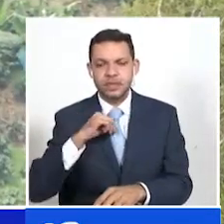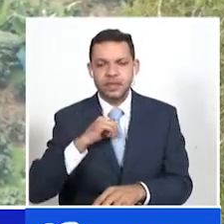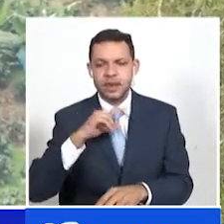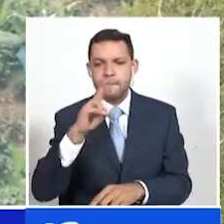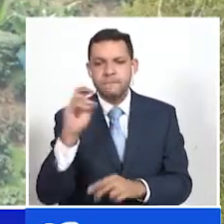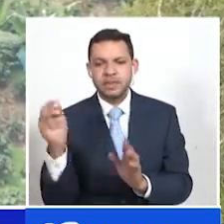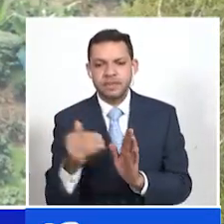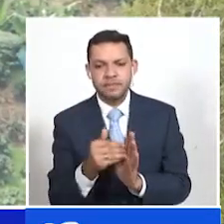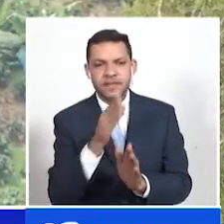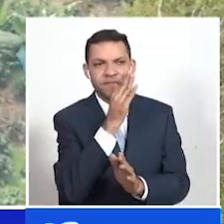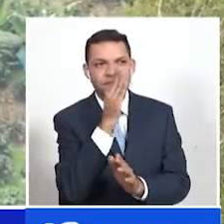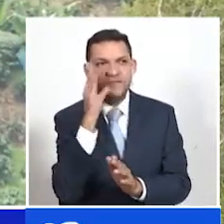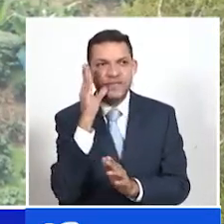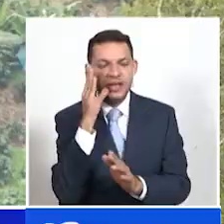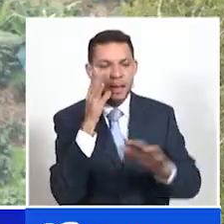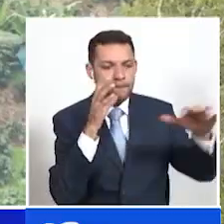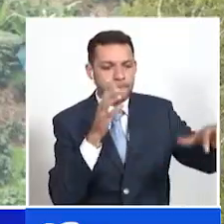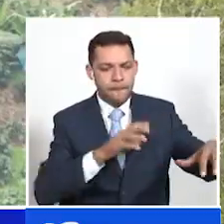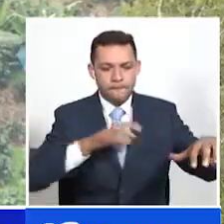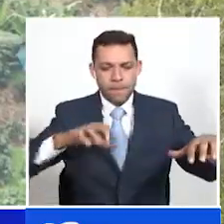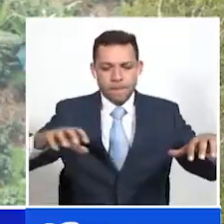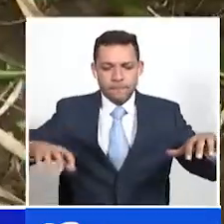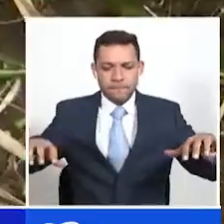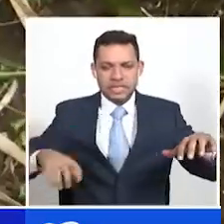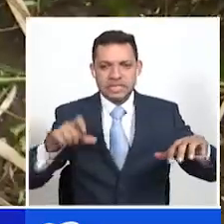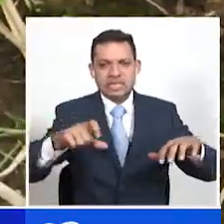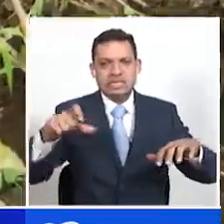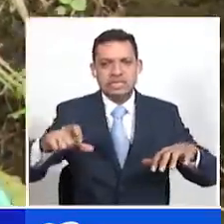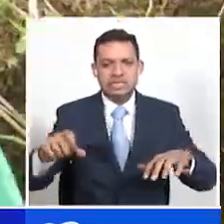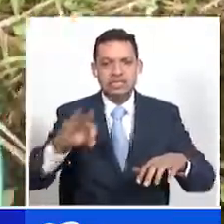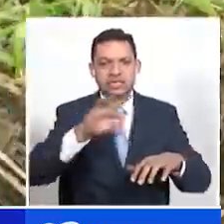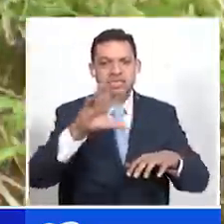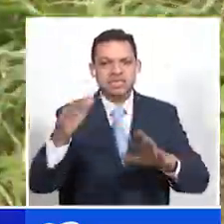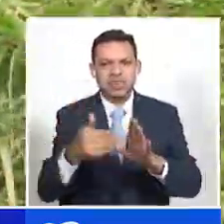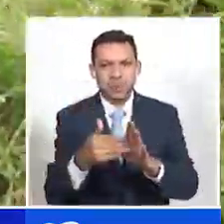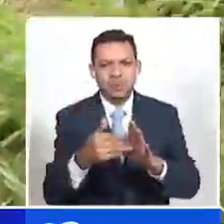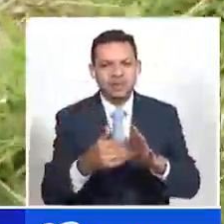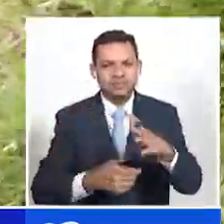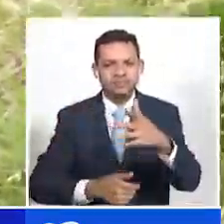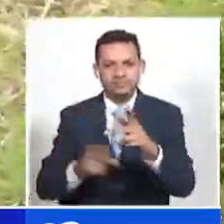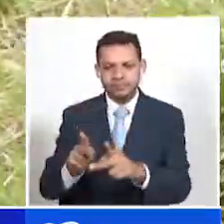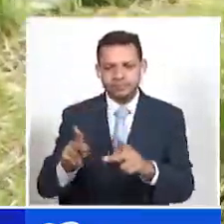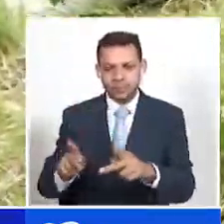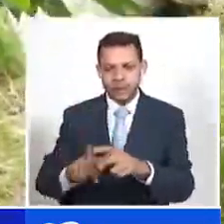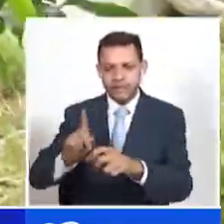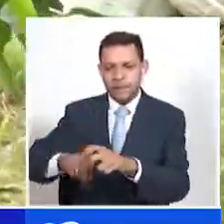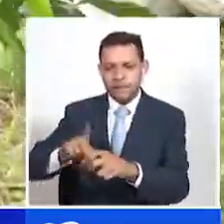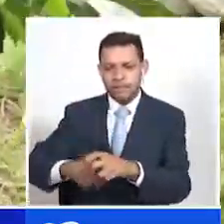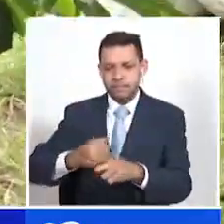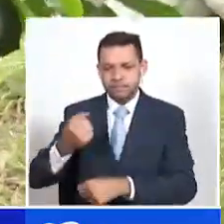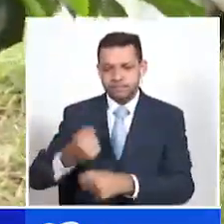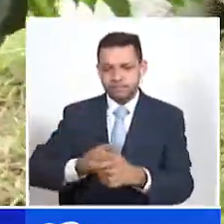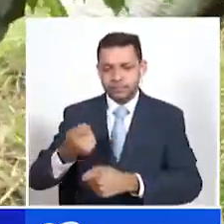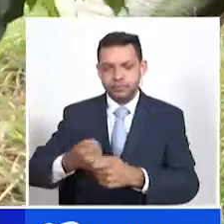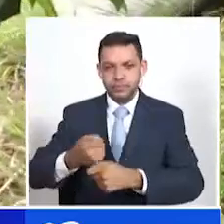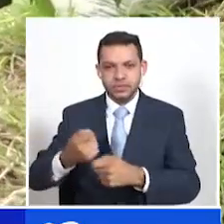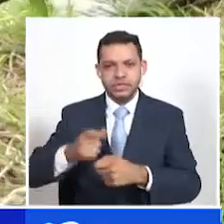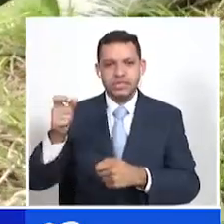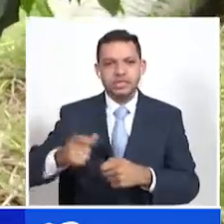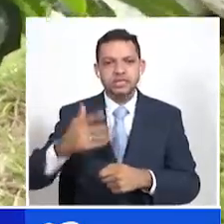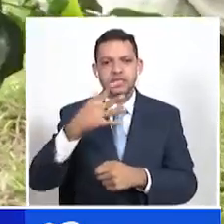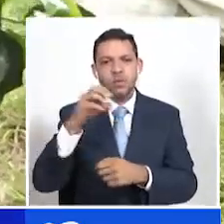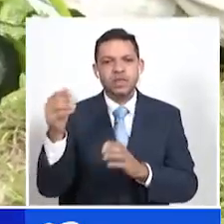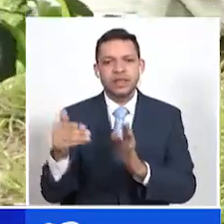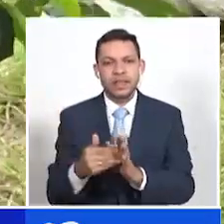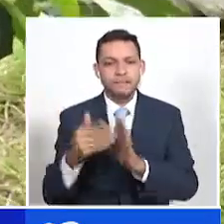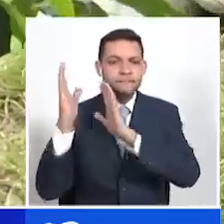fincas cafeteras y se necesitan al menos 35.000 recolectores. Se estima que la producción total sea de 250.000 sacos listos para